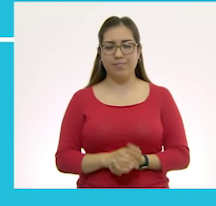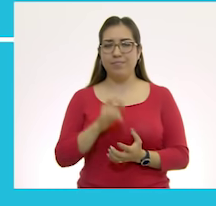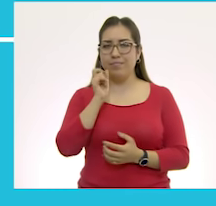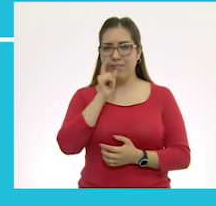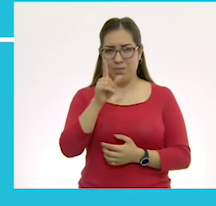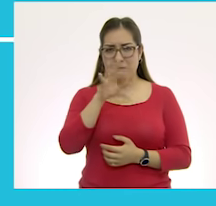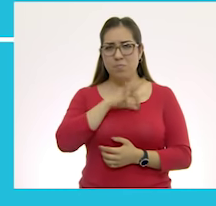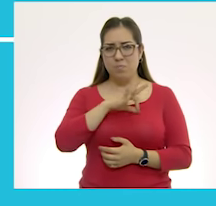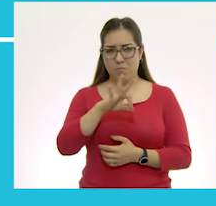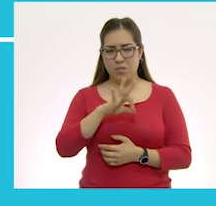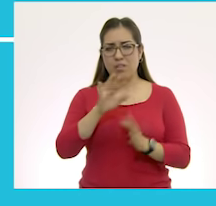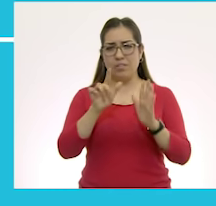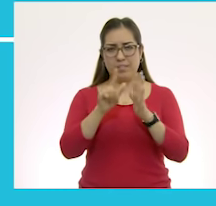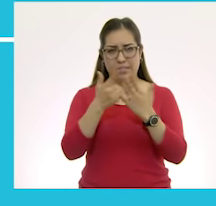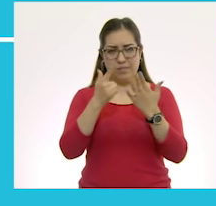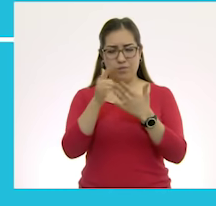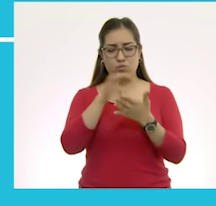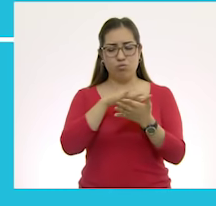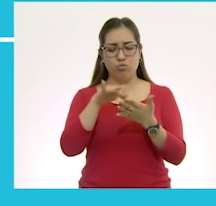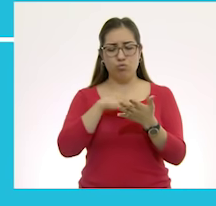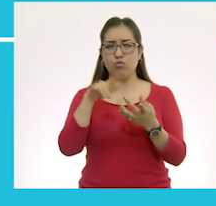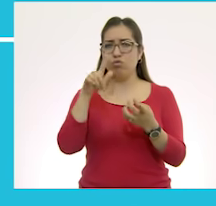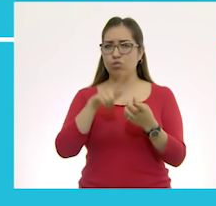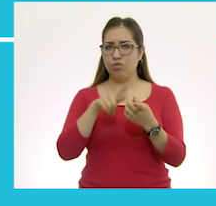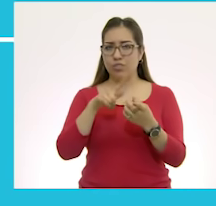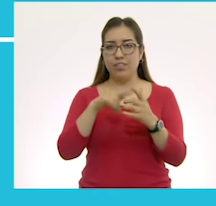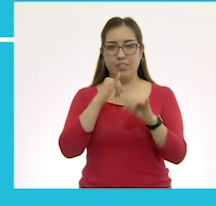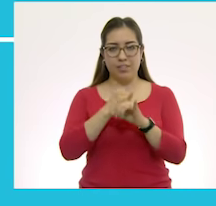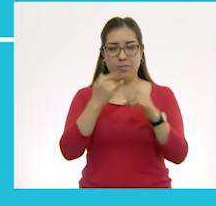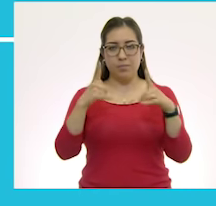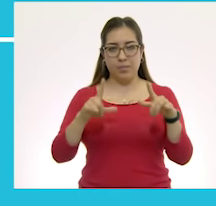También puedes encontrar los libros de texto en la página